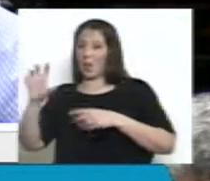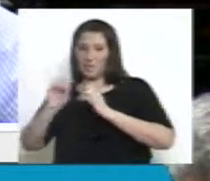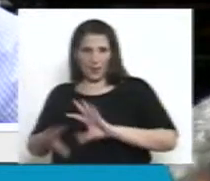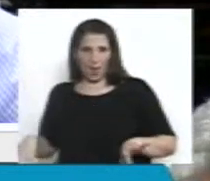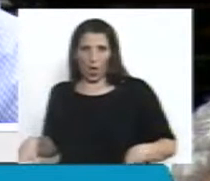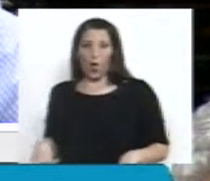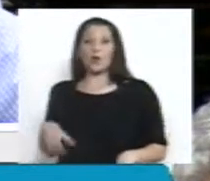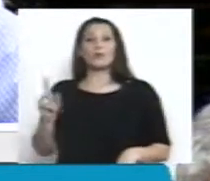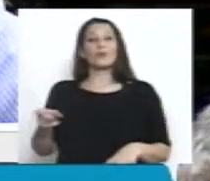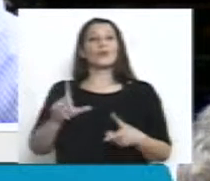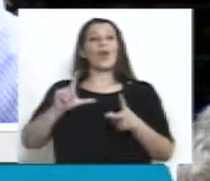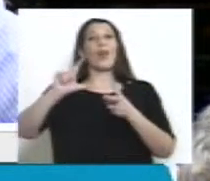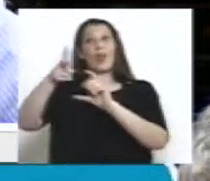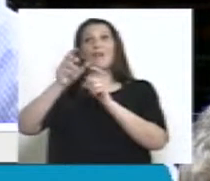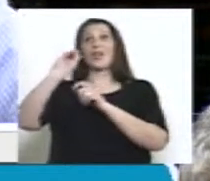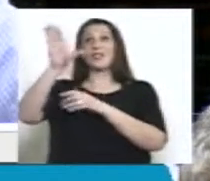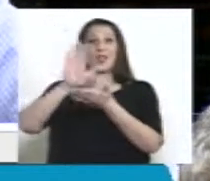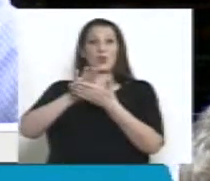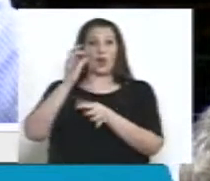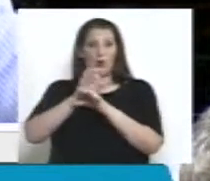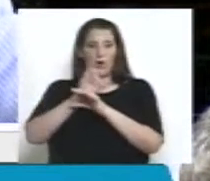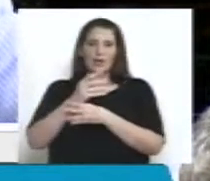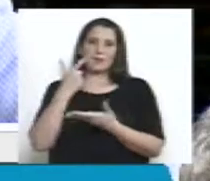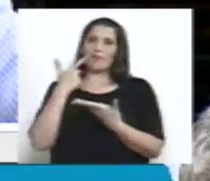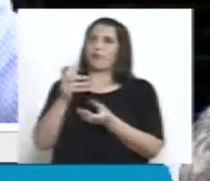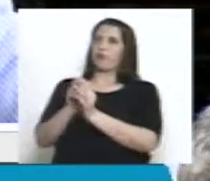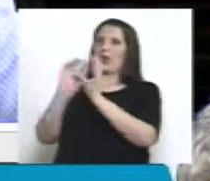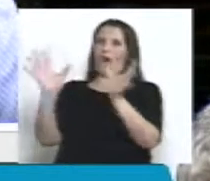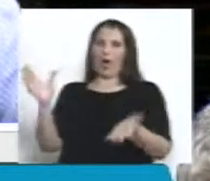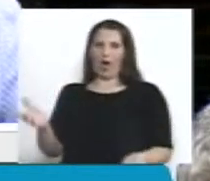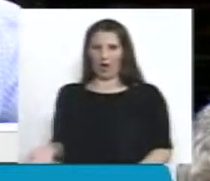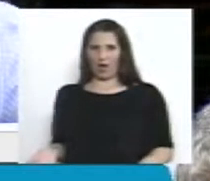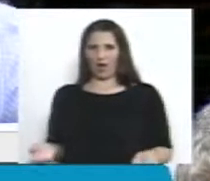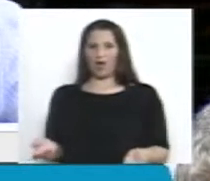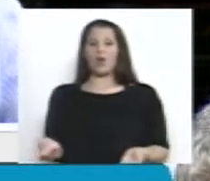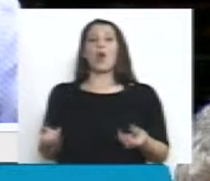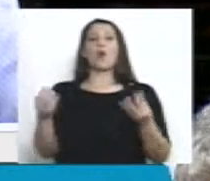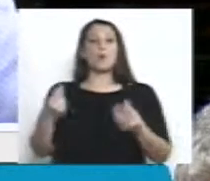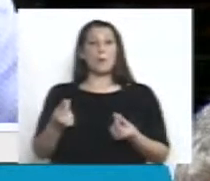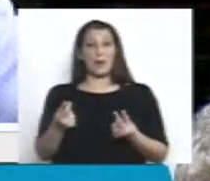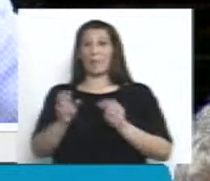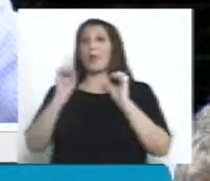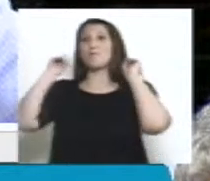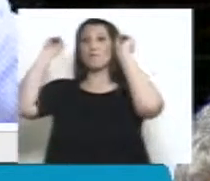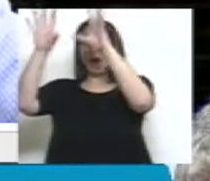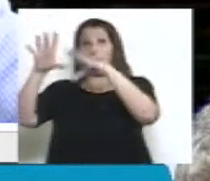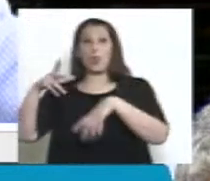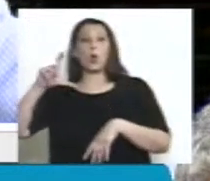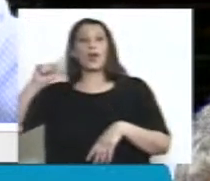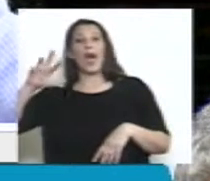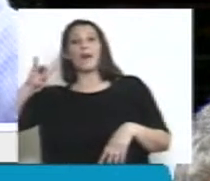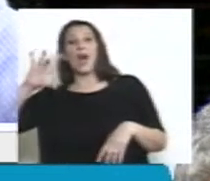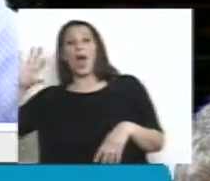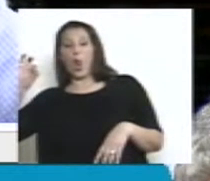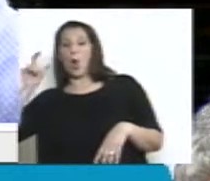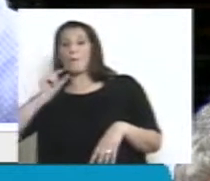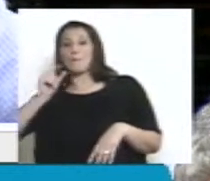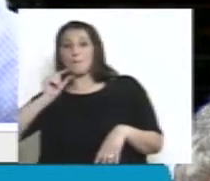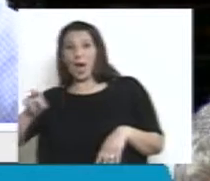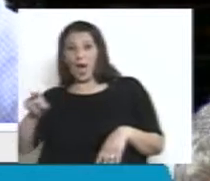de la educación lo prueban. El conjunto de transferencias suma fija que armó Cavallo y Menem y